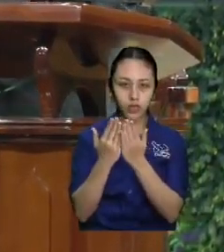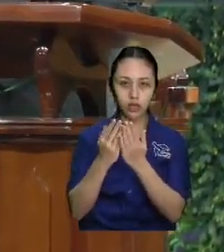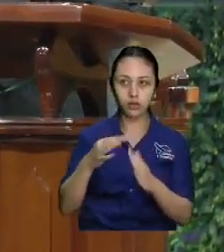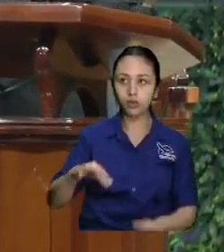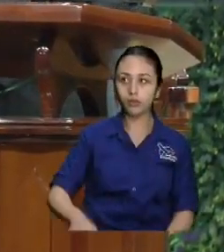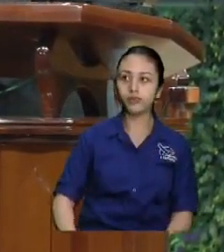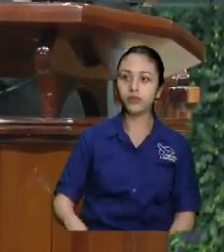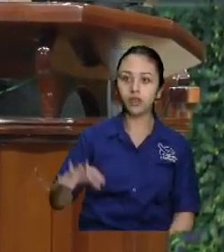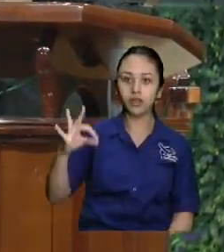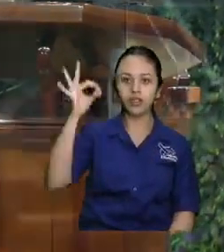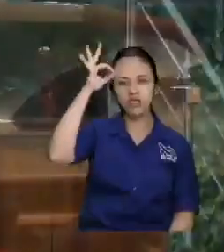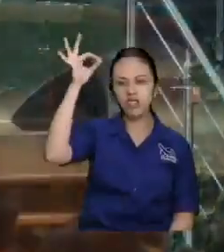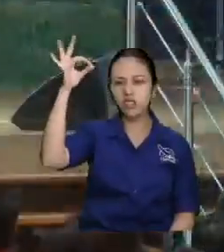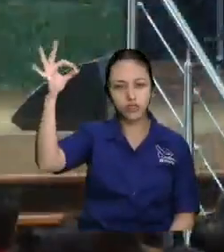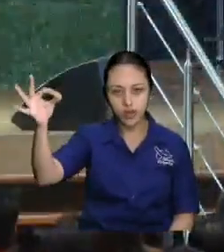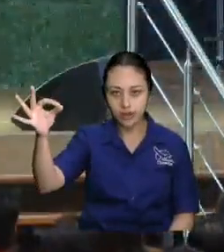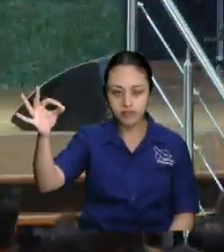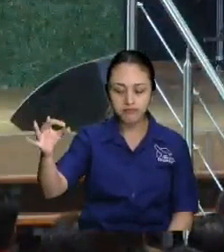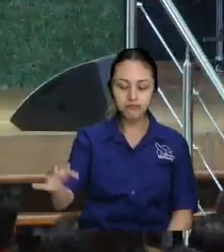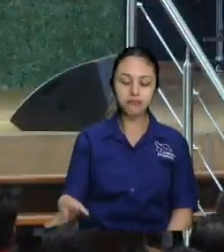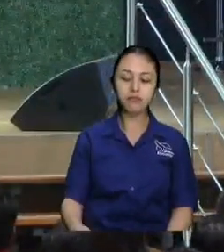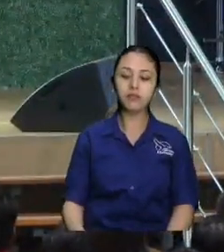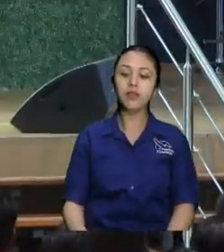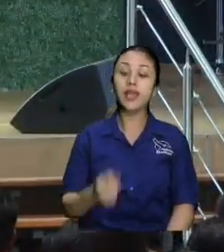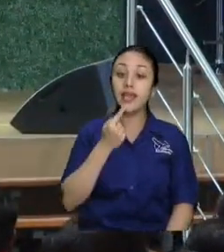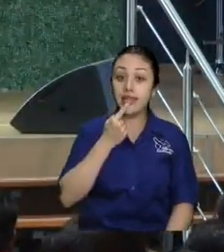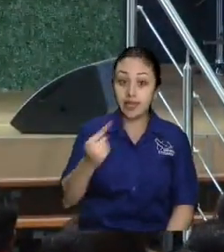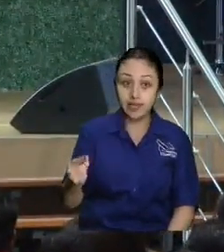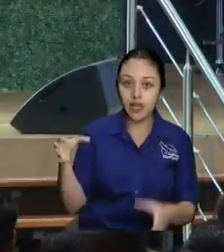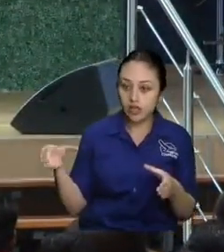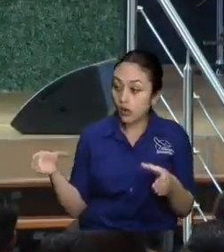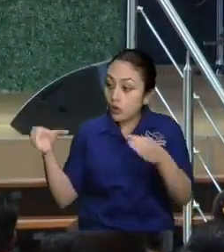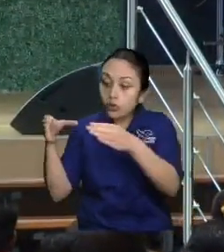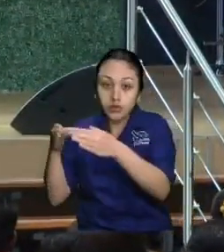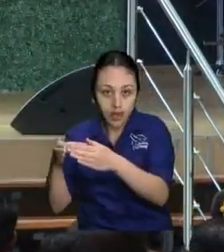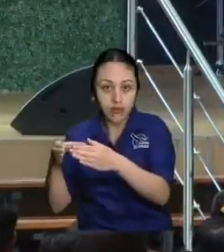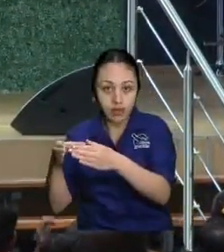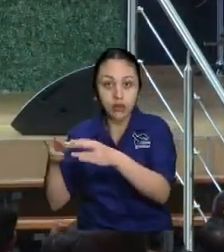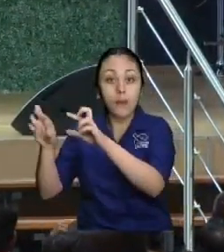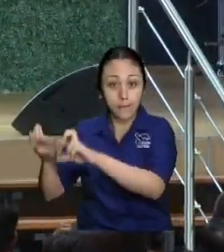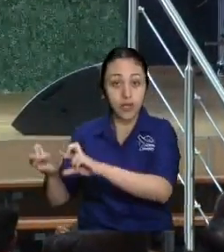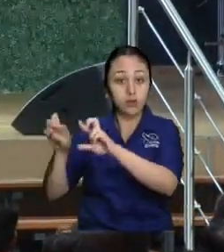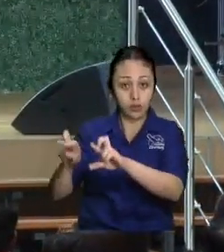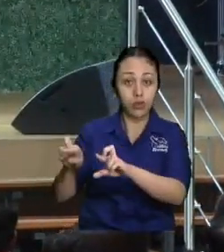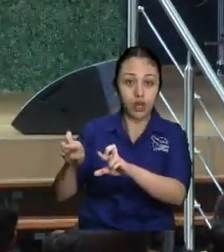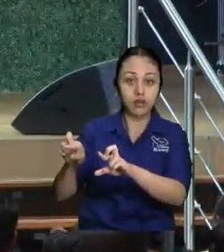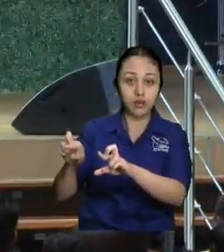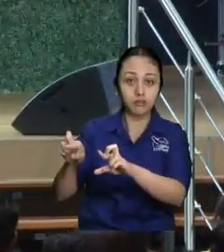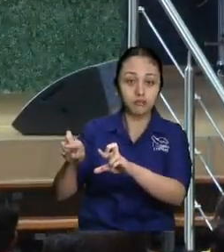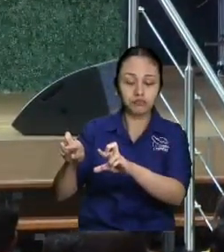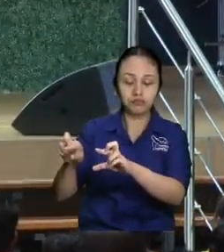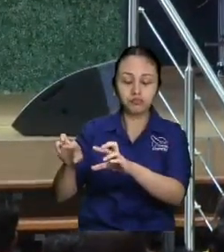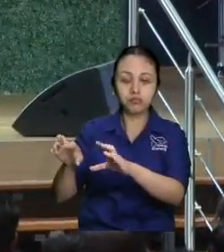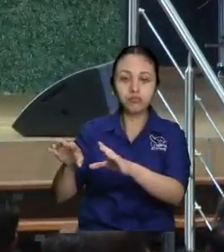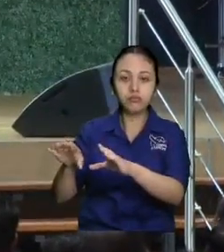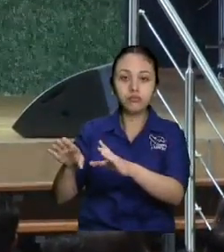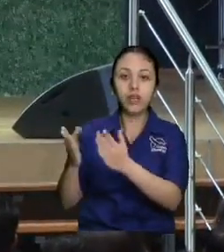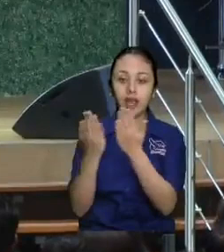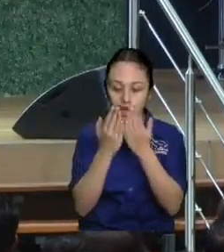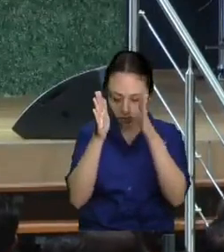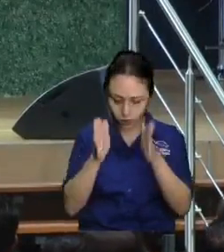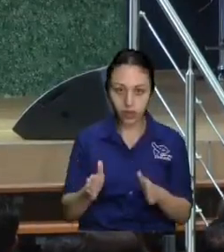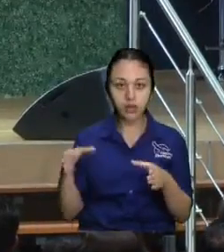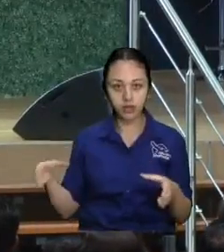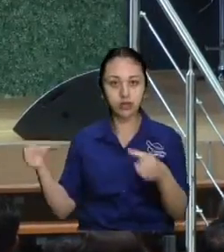seminario teológico y dice que se juntaban con sus colegas, sus consiervos, sus estudiantes,